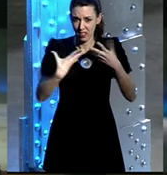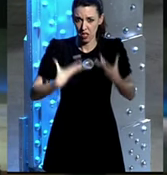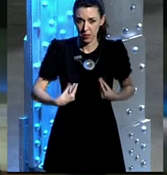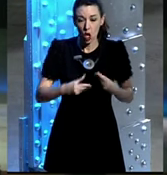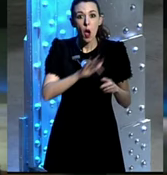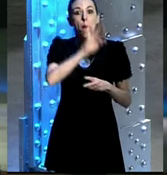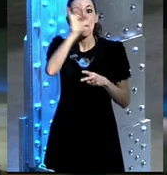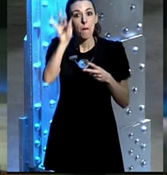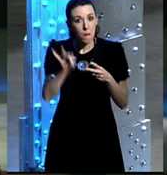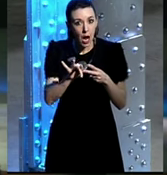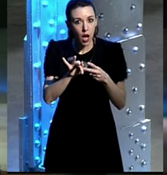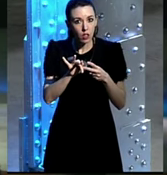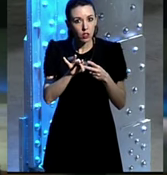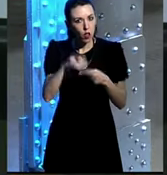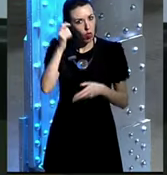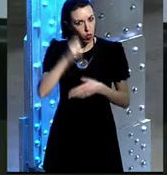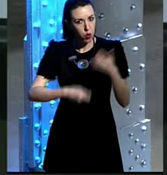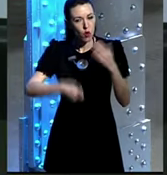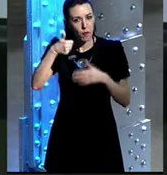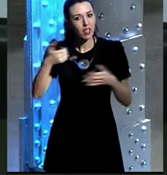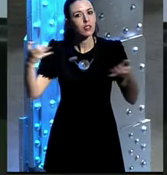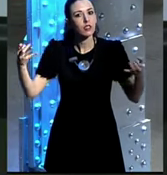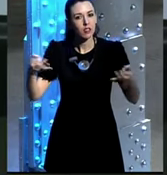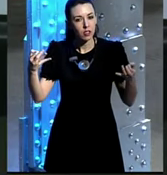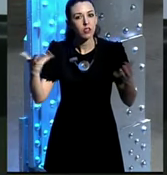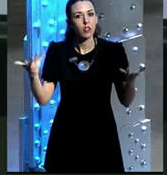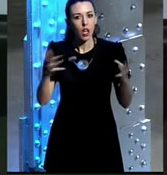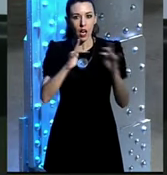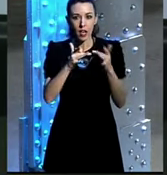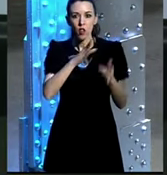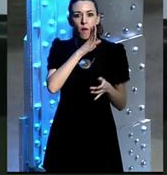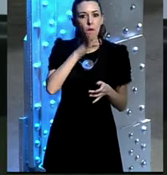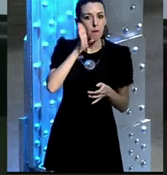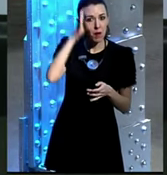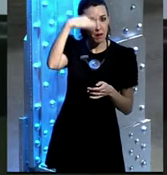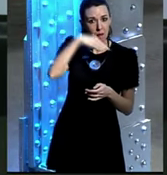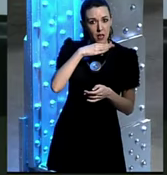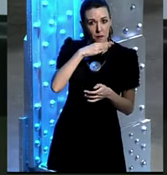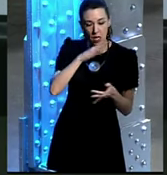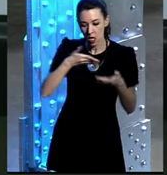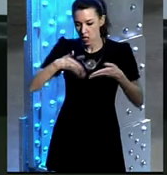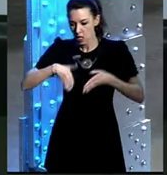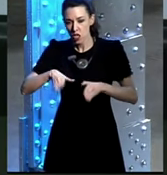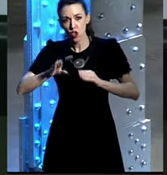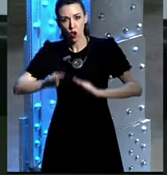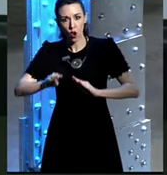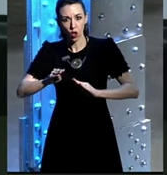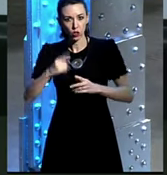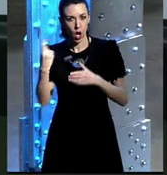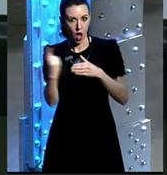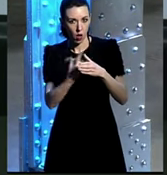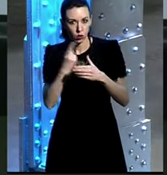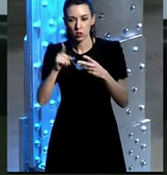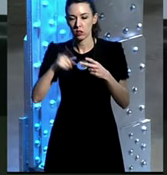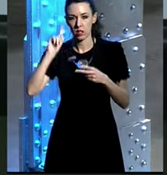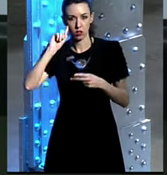duda mucho más duro, que es la relación de madres y padres con hijos